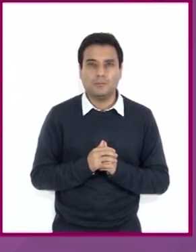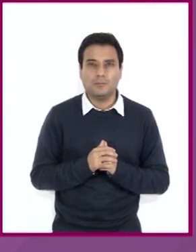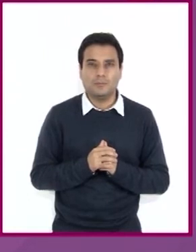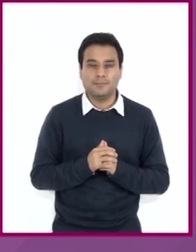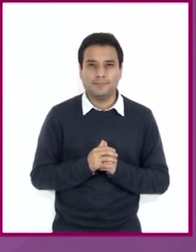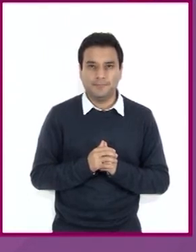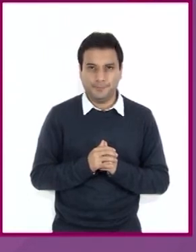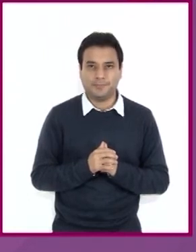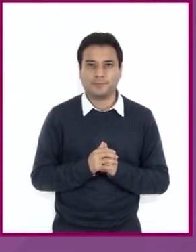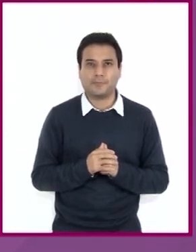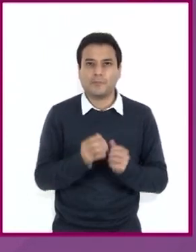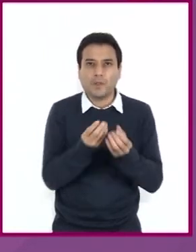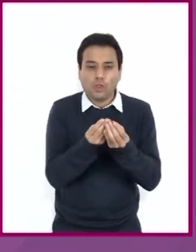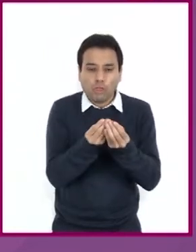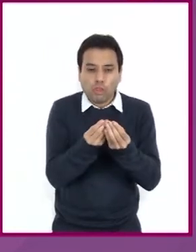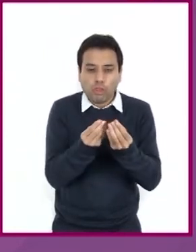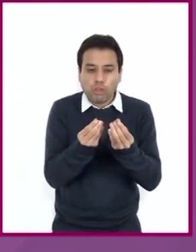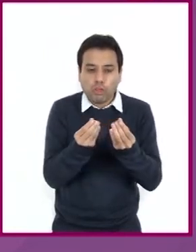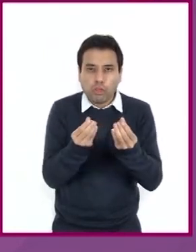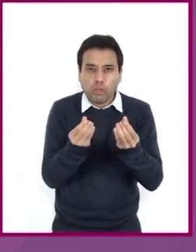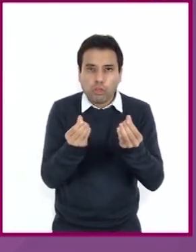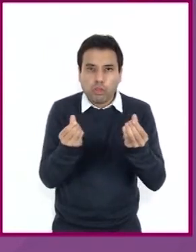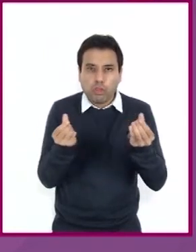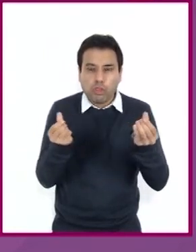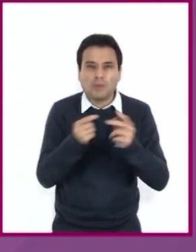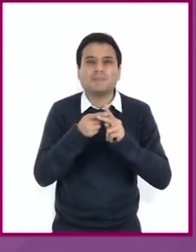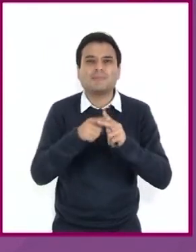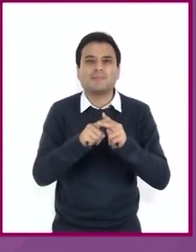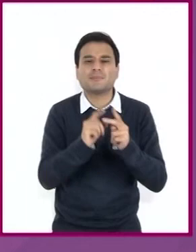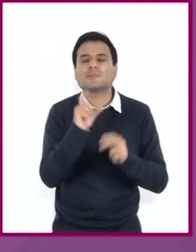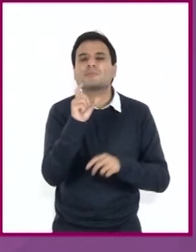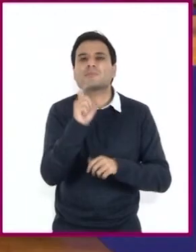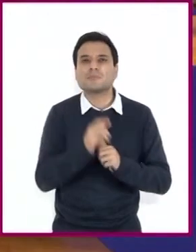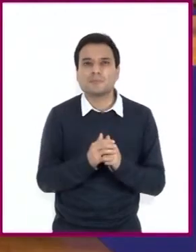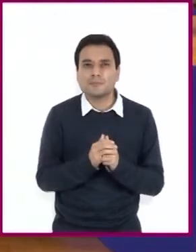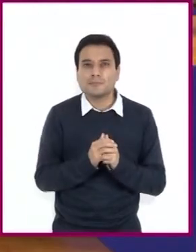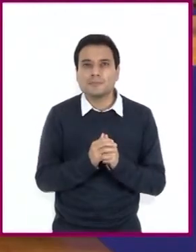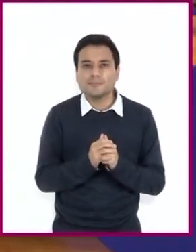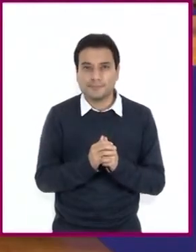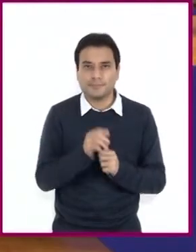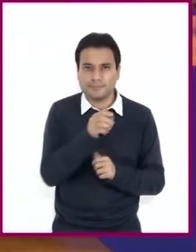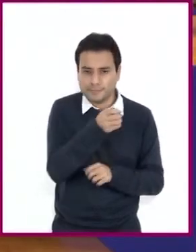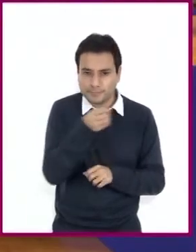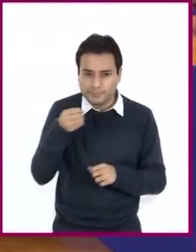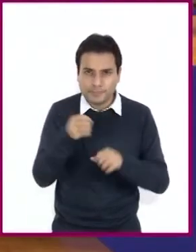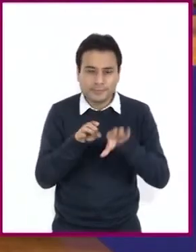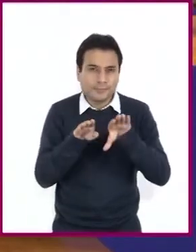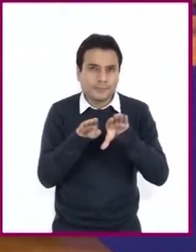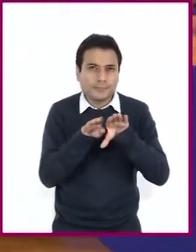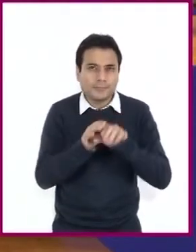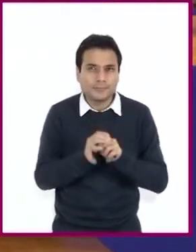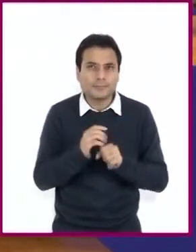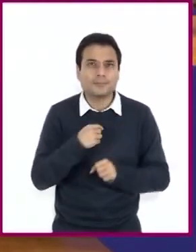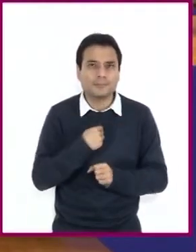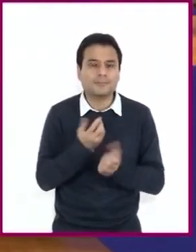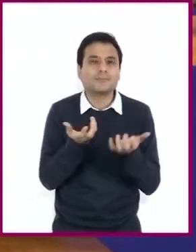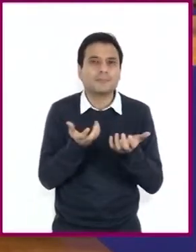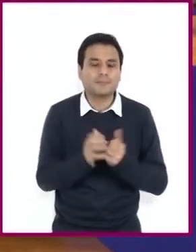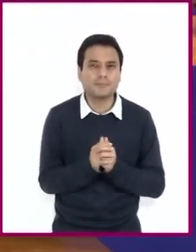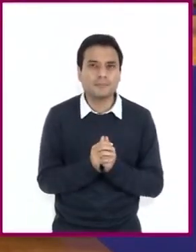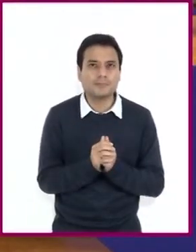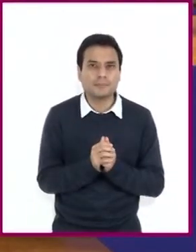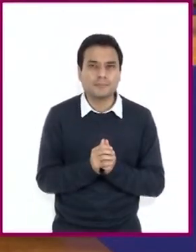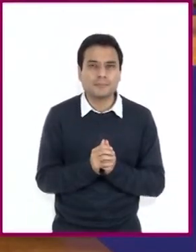la mezcla? También tomen notas sobre el desarrollo del experimento, cómo explicar qué hicimos y cómo se